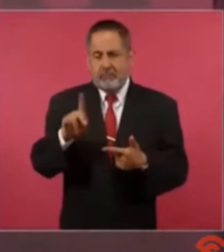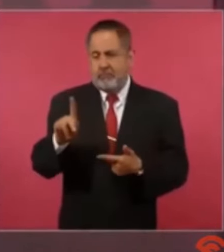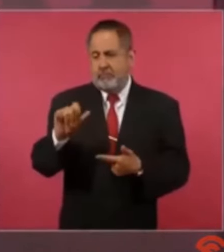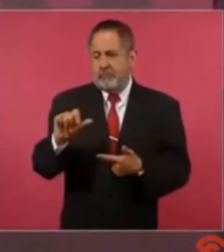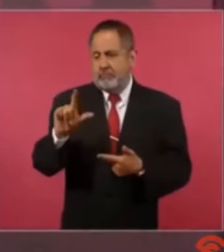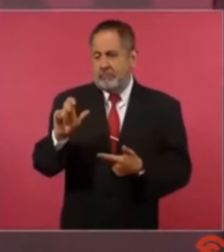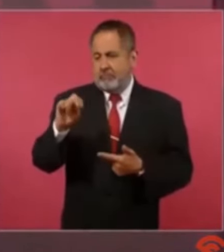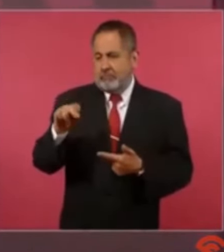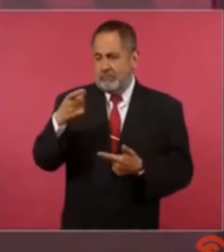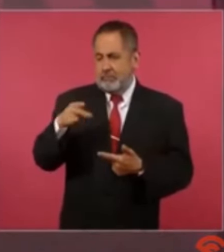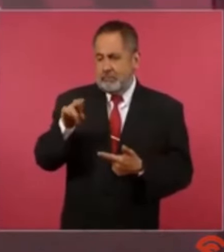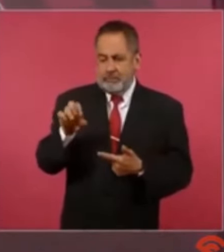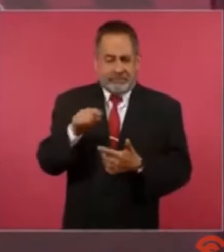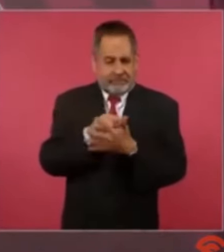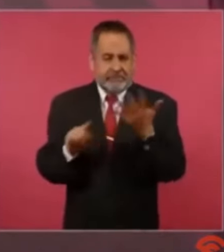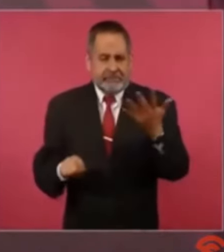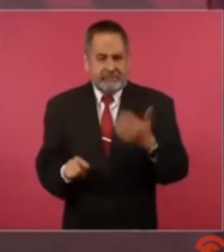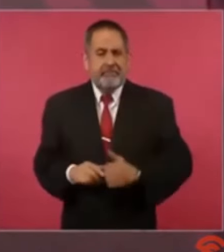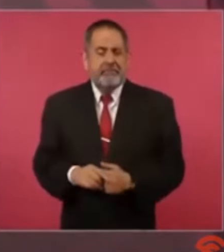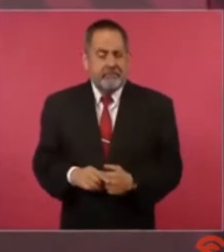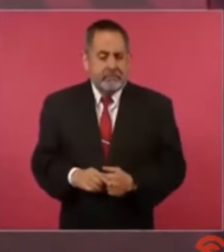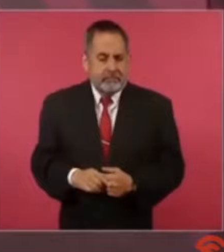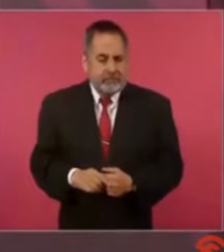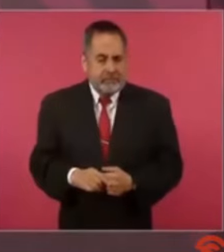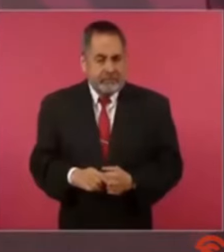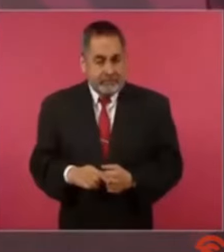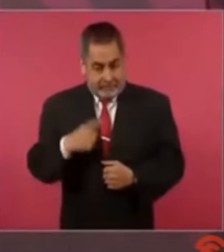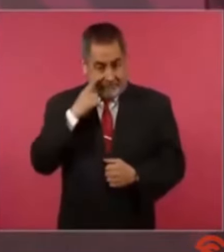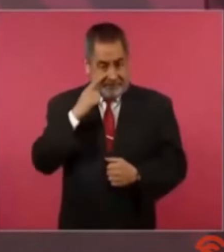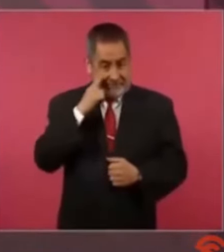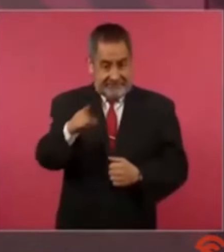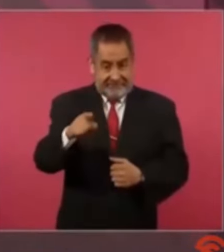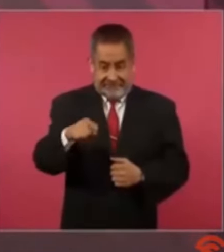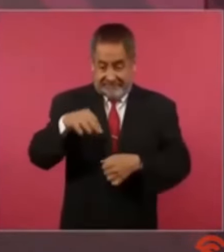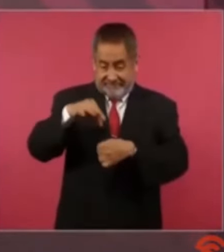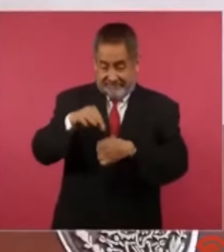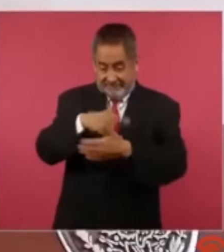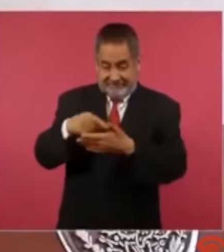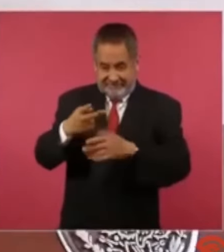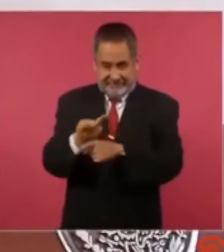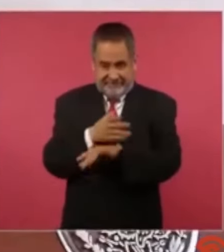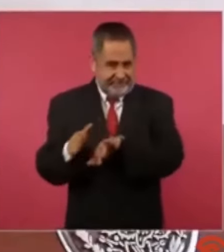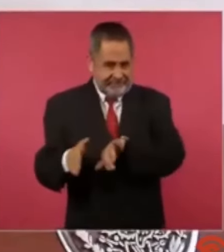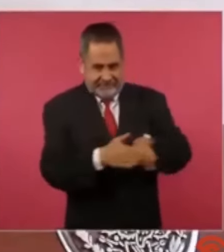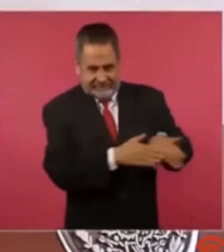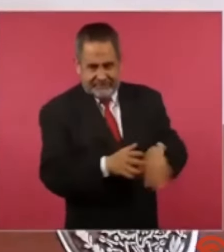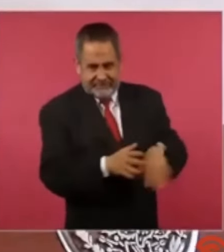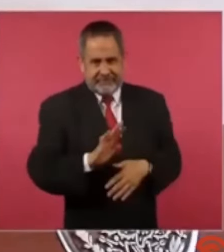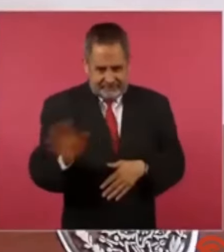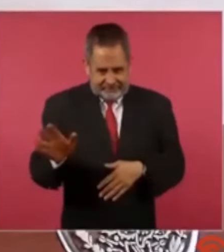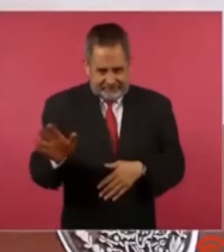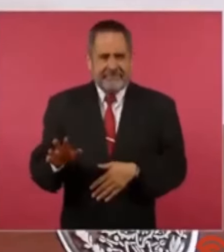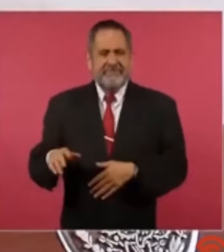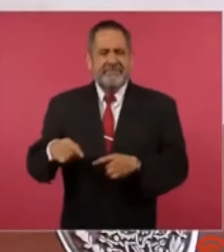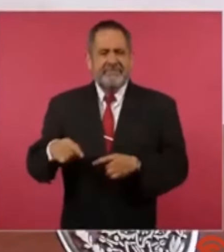Palenque. Ahora, como ya pasó lo de la veda, o está por pasar,